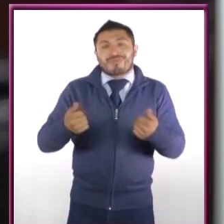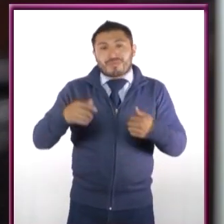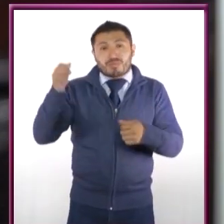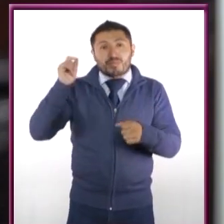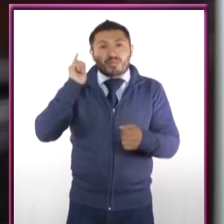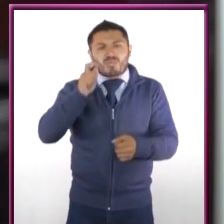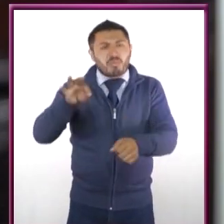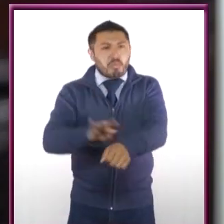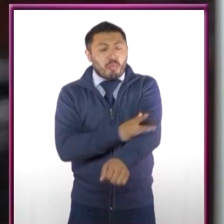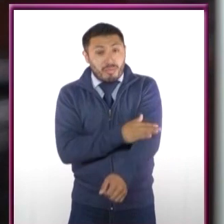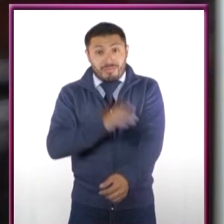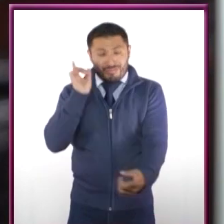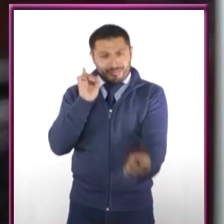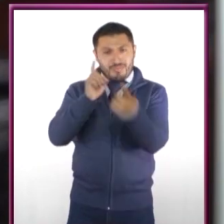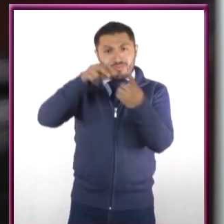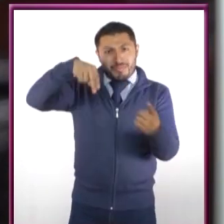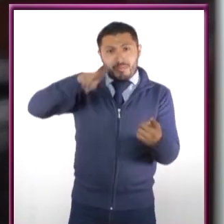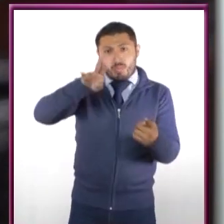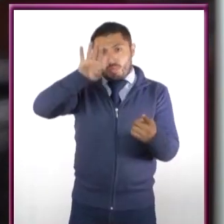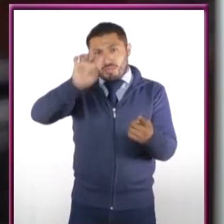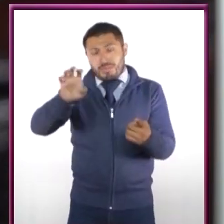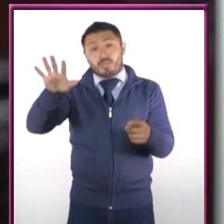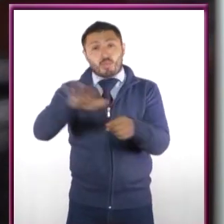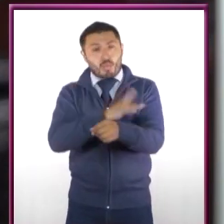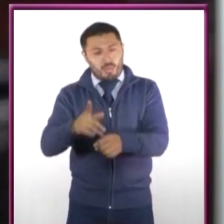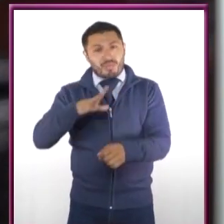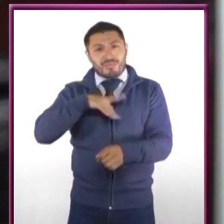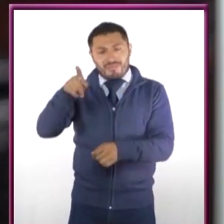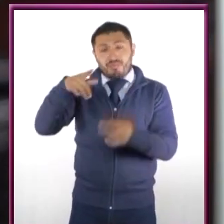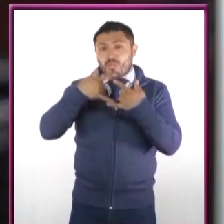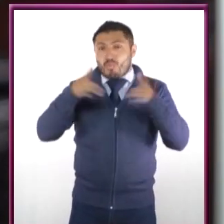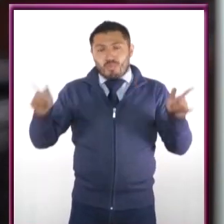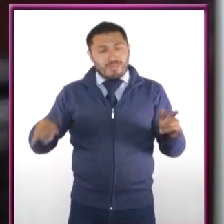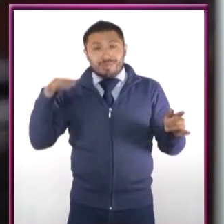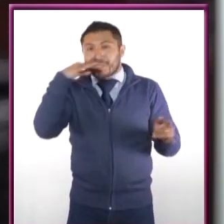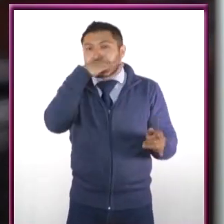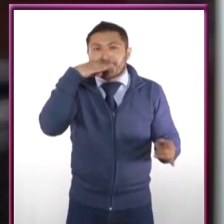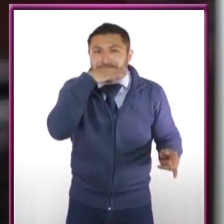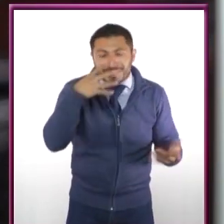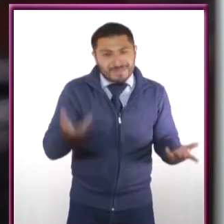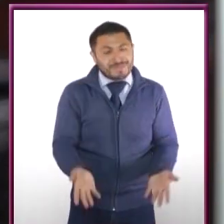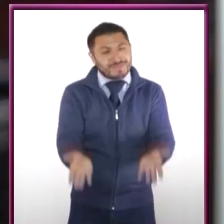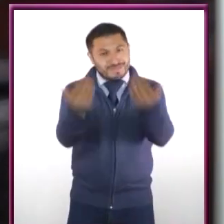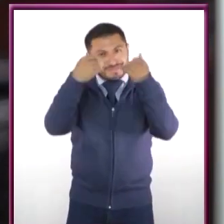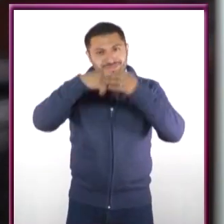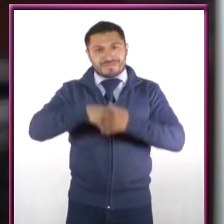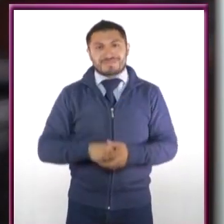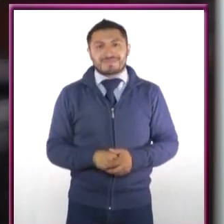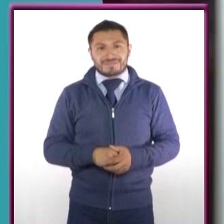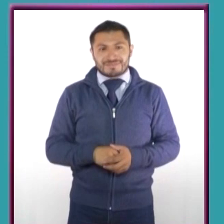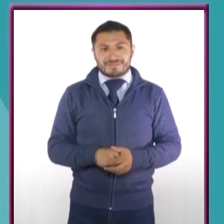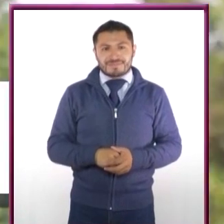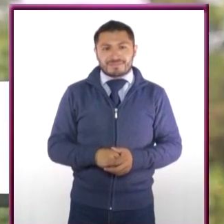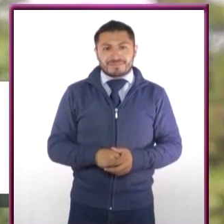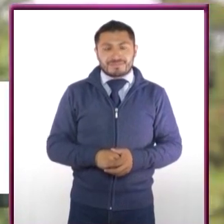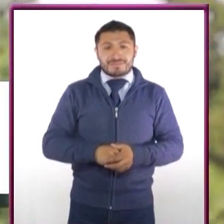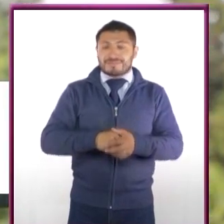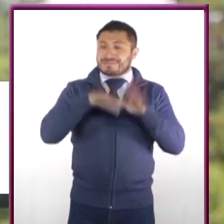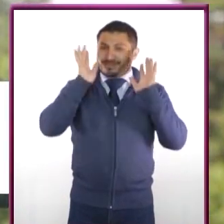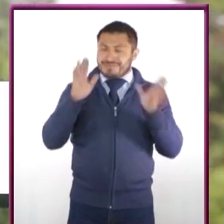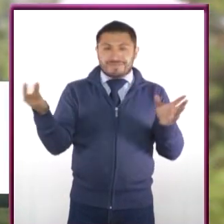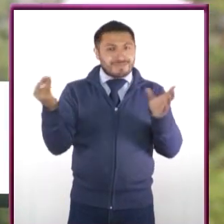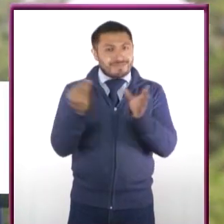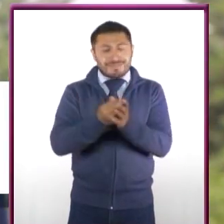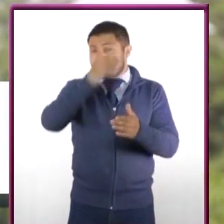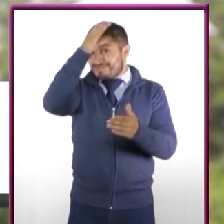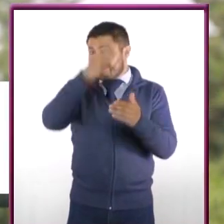emociones, acérquense a Nube, porque aparte tiene sus puertas abiertas de forma gratuita. ¡Vengan! Hemos